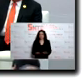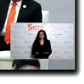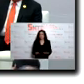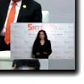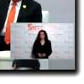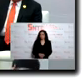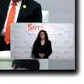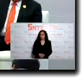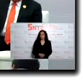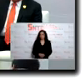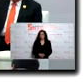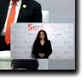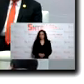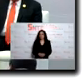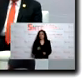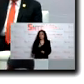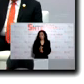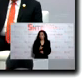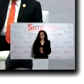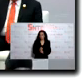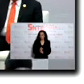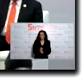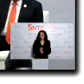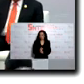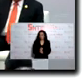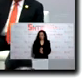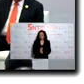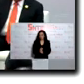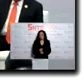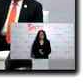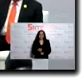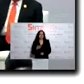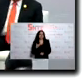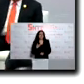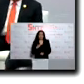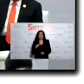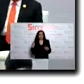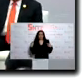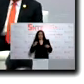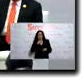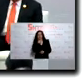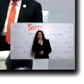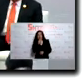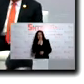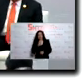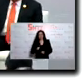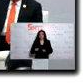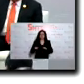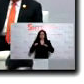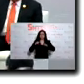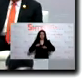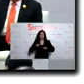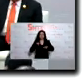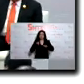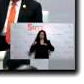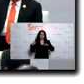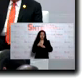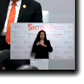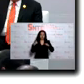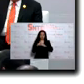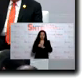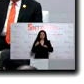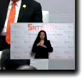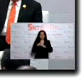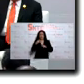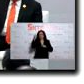primer lugar, este caballero viene en un tráfico y está muy complicado para llegar y hay una luz roja y le ponen luz